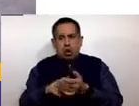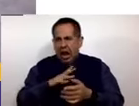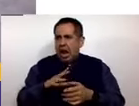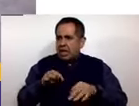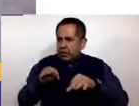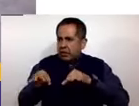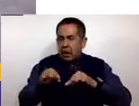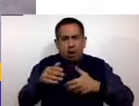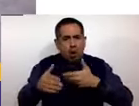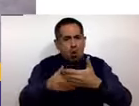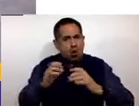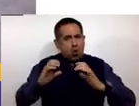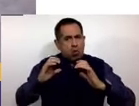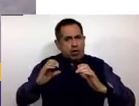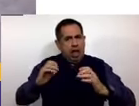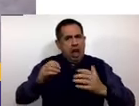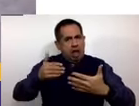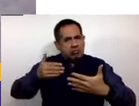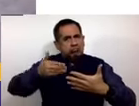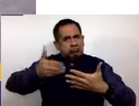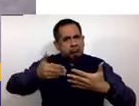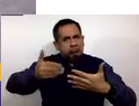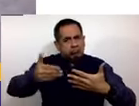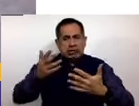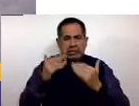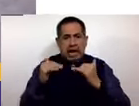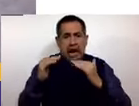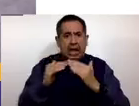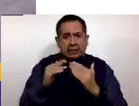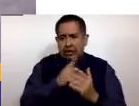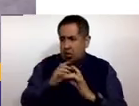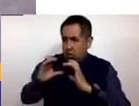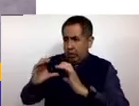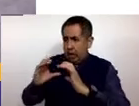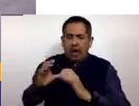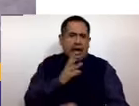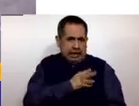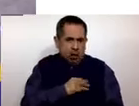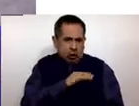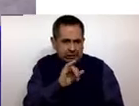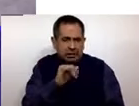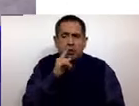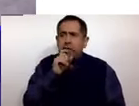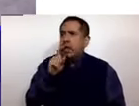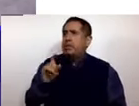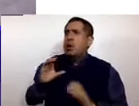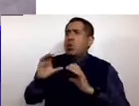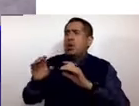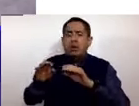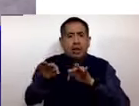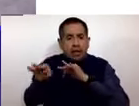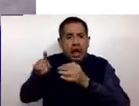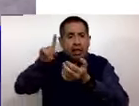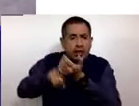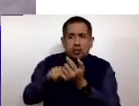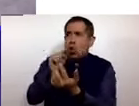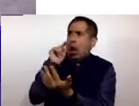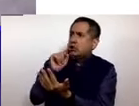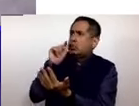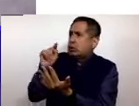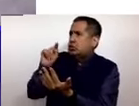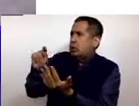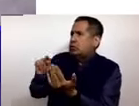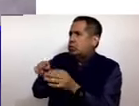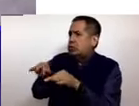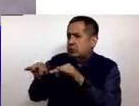de cuidado en la casa, no solo de hijos, sino de labores domésticas, y se